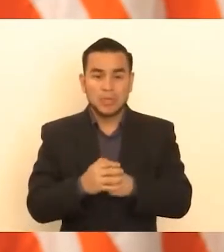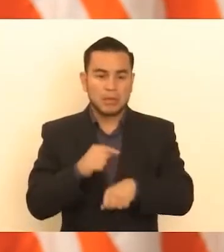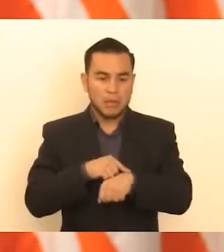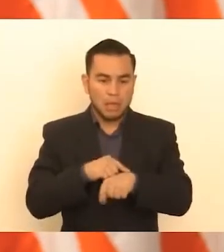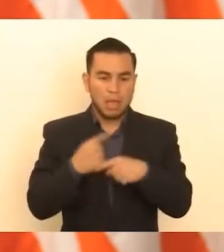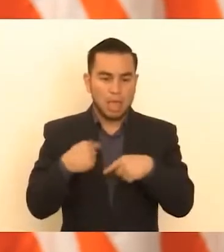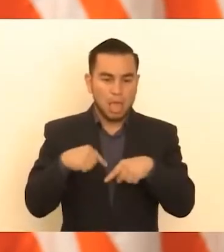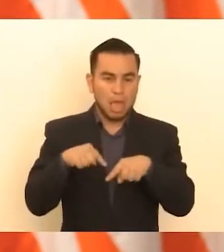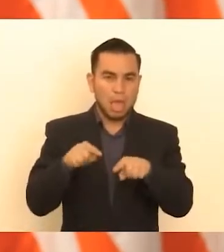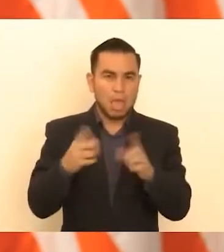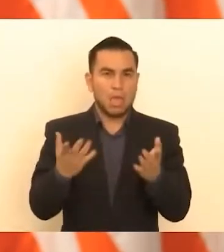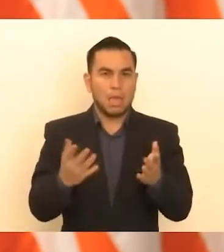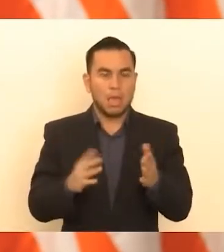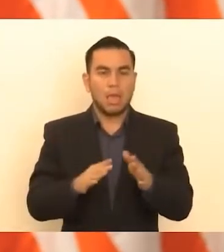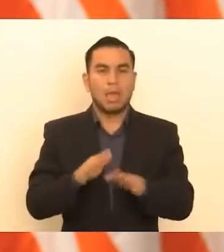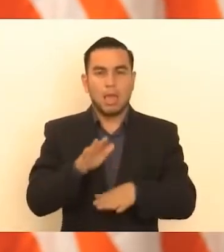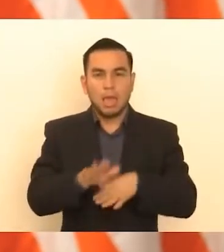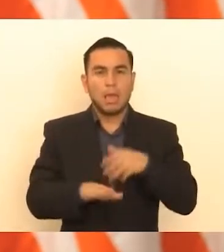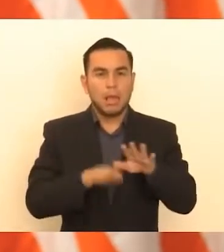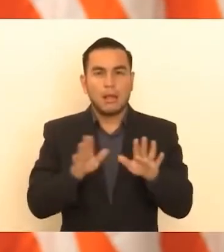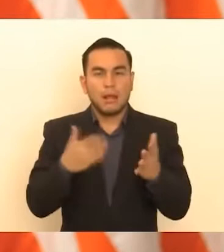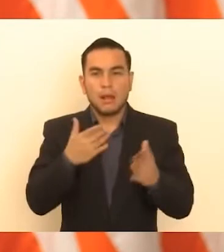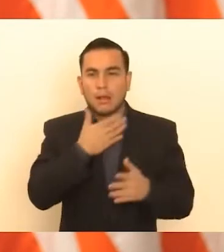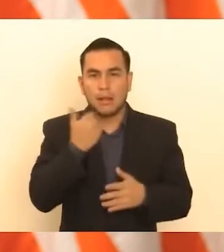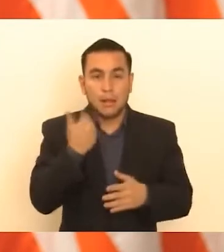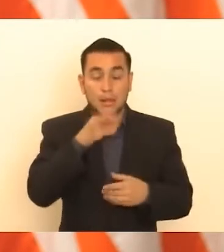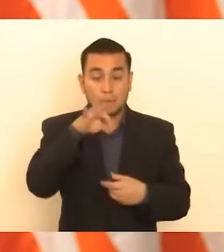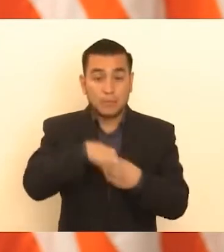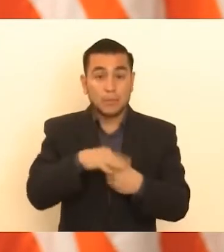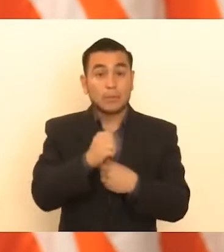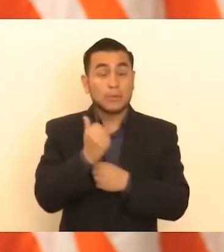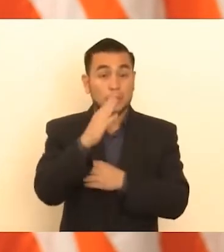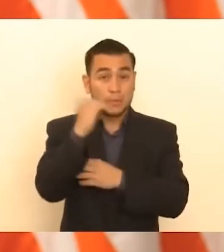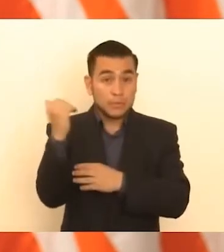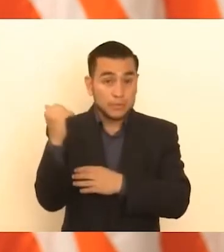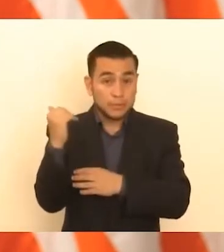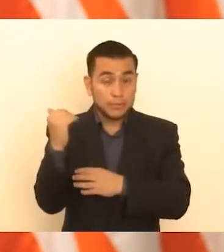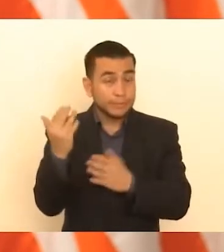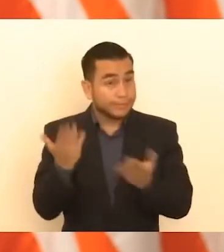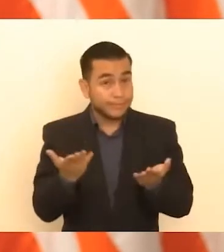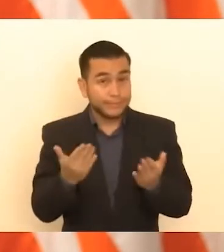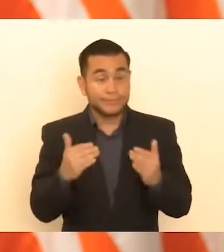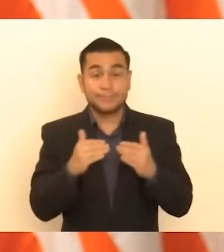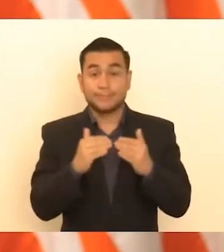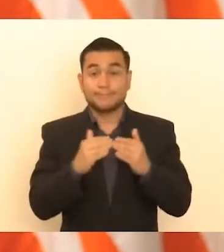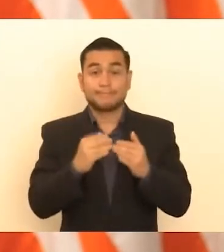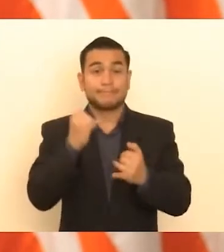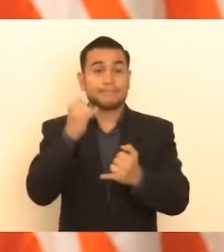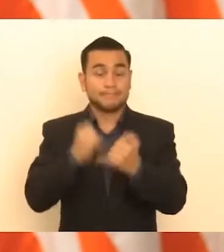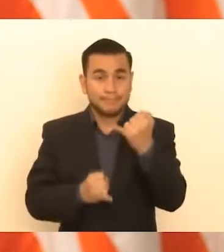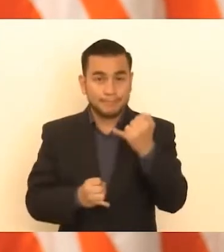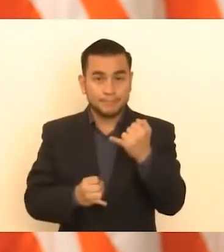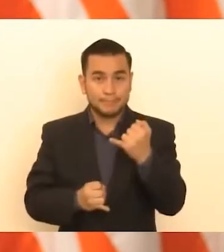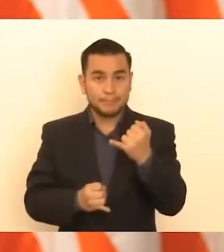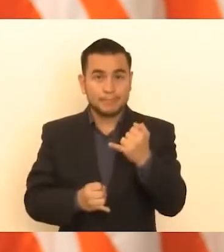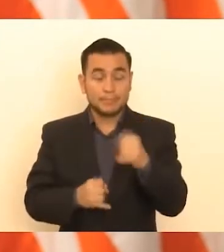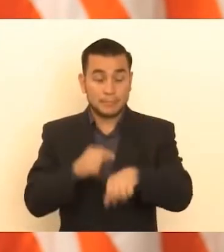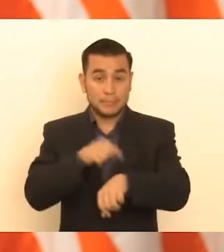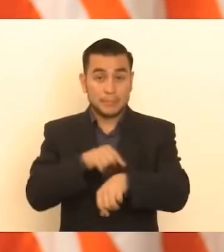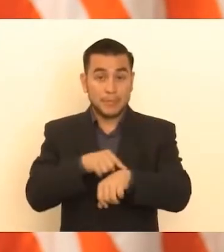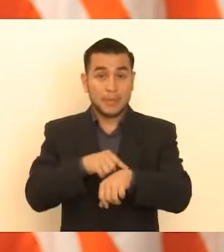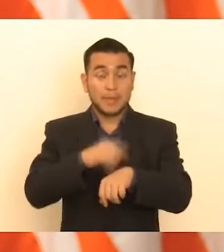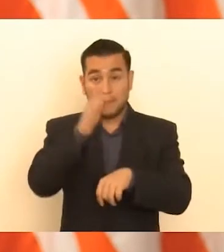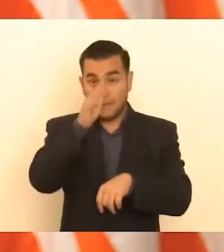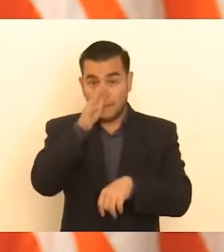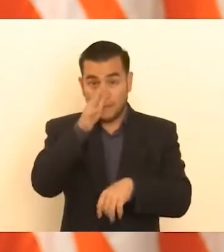tiempo no la han aprobado una ley del voto en el exterior que no la quieren aprobar también se va a vencer el plazo en febrero y no están